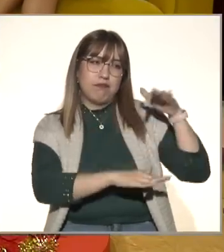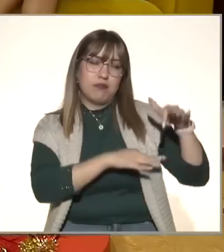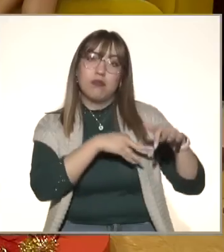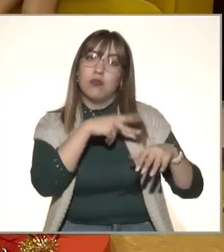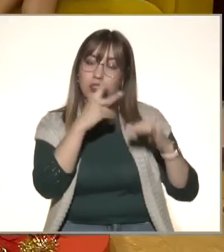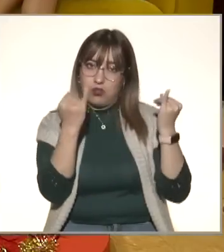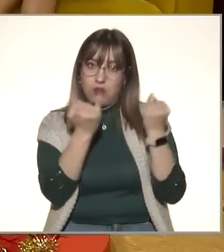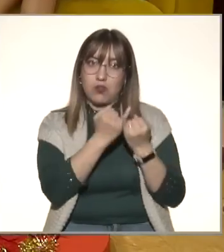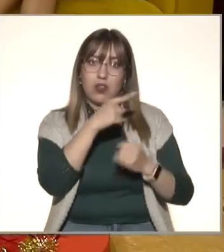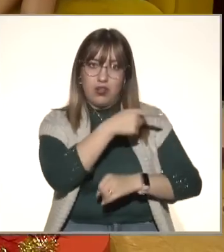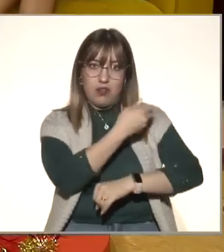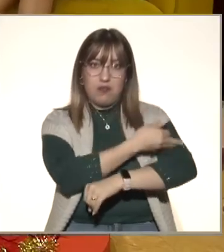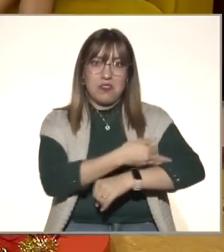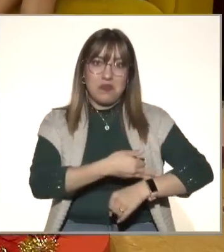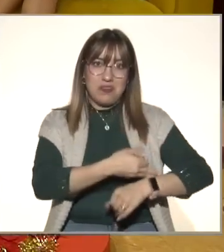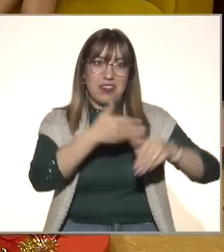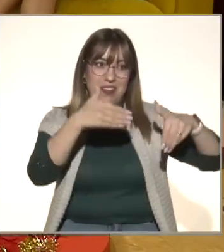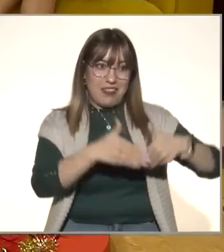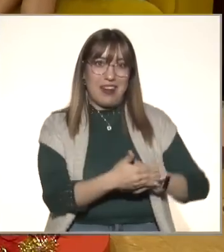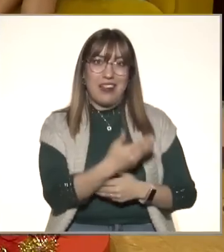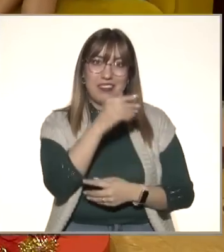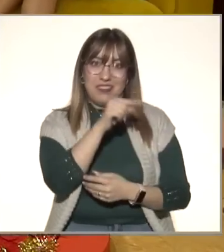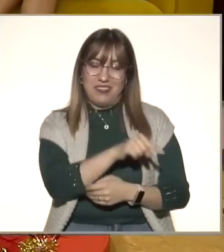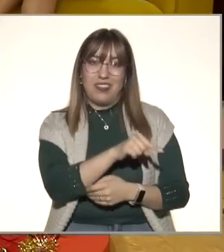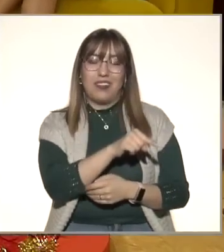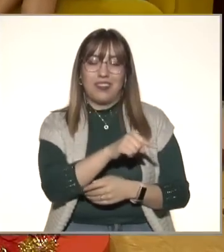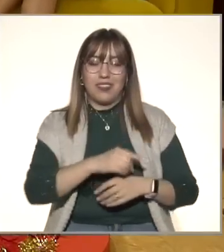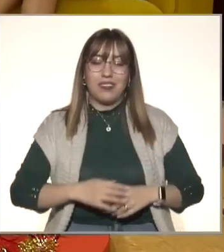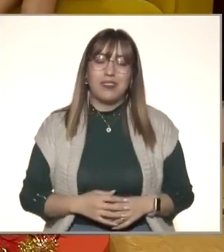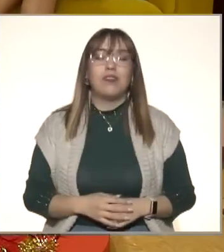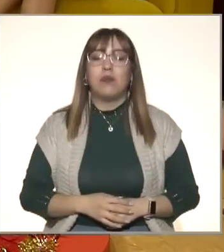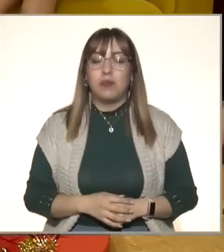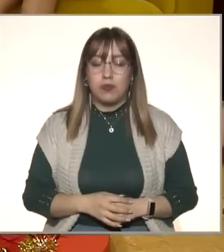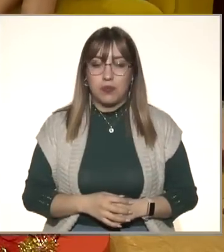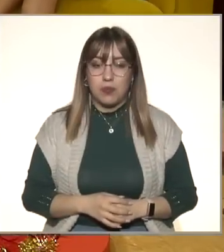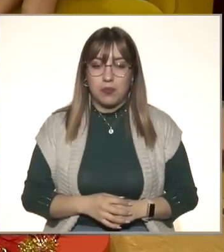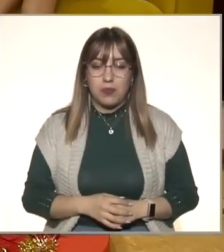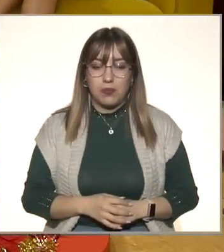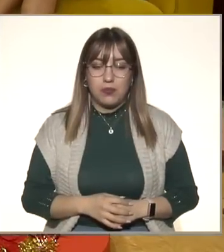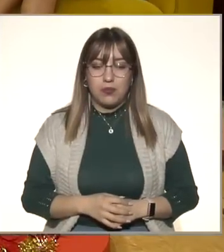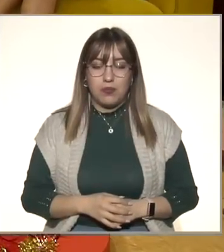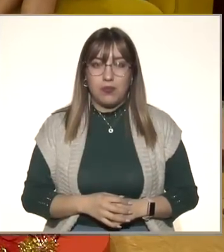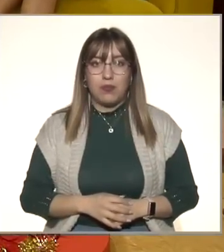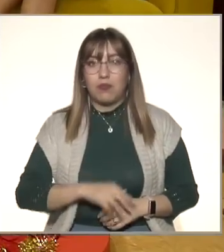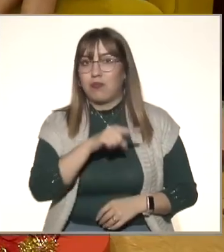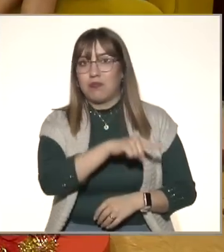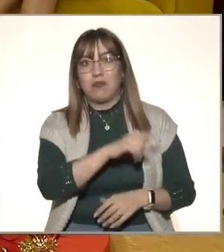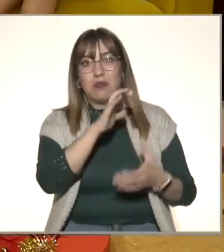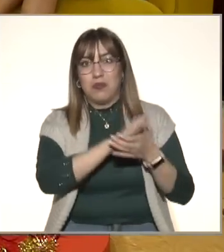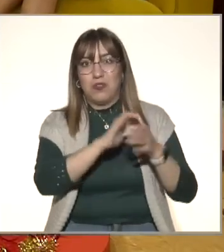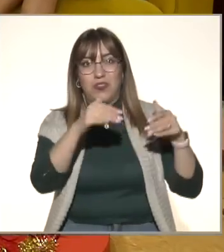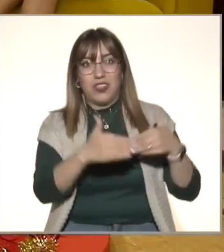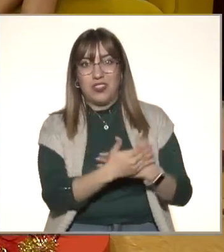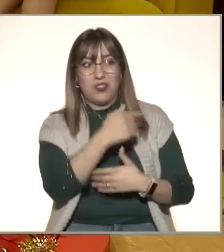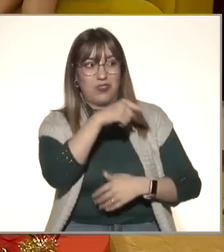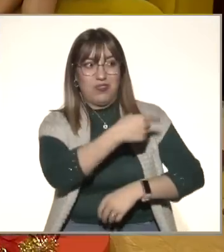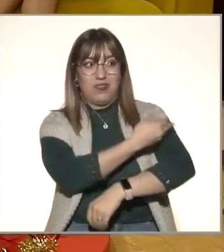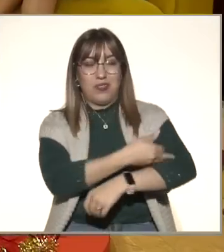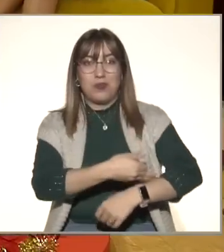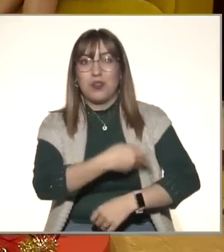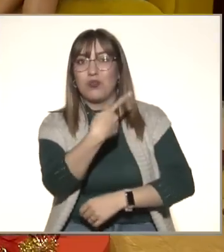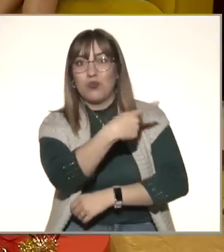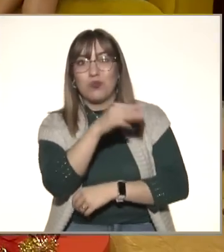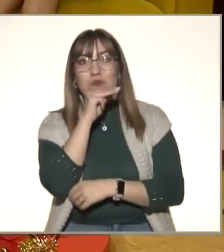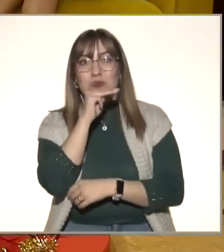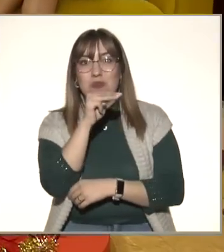Dejo. Algo te Dejo, debe gustar algo lo porque te dejo, enamoraste ¿no? del hijo, O sea, la hija, claro, ¿no? ¿no? Él viene de ahí y esa mamá, pues es su mamá.